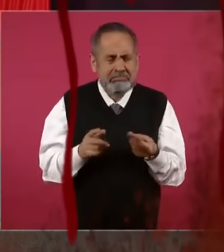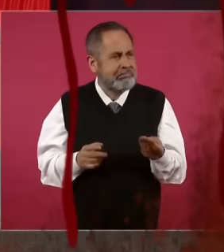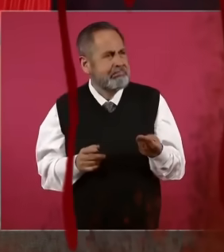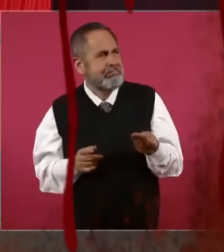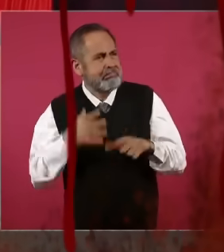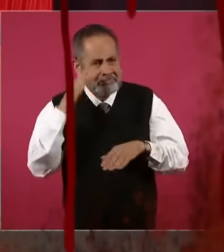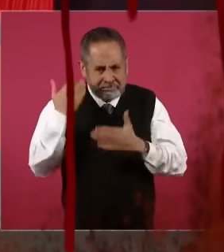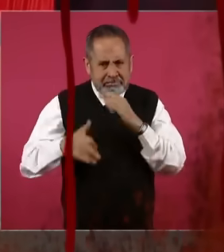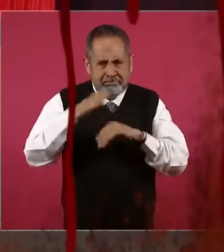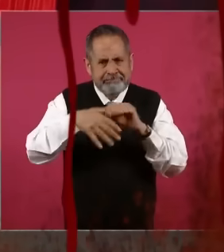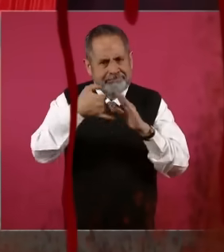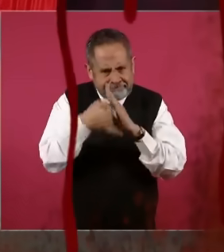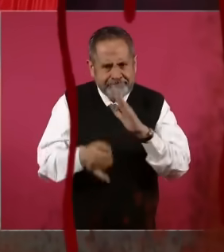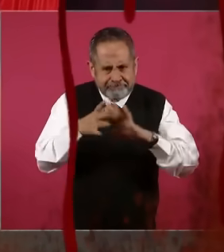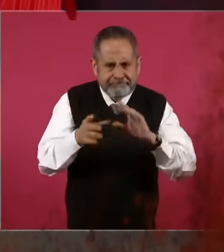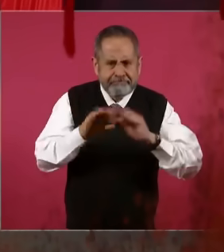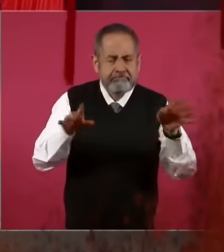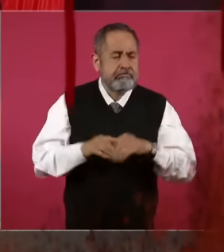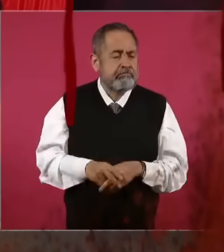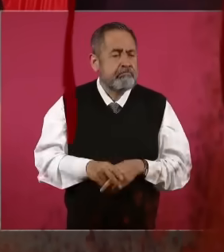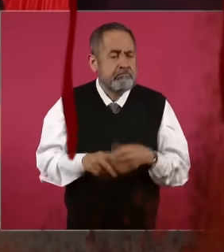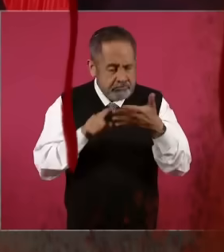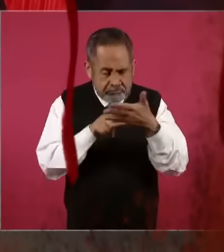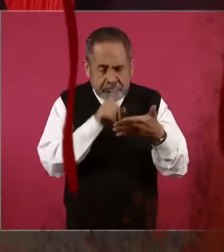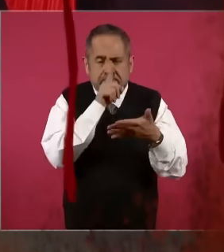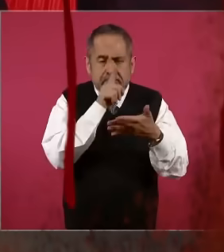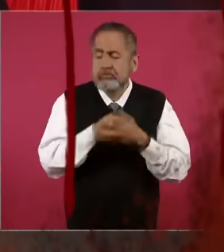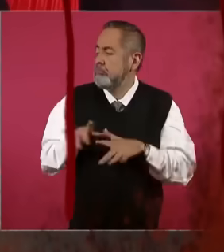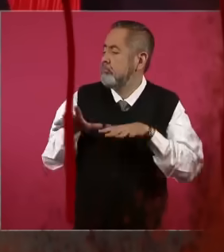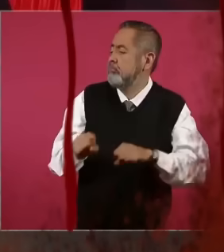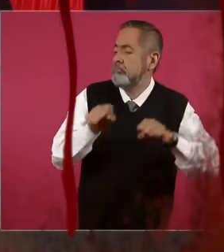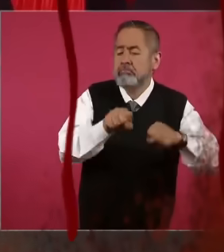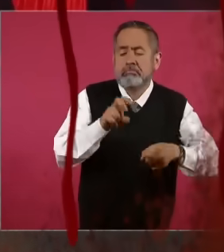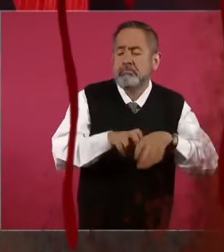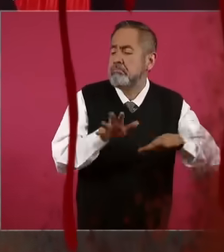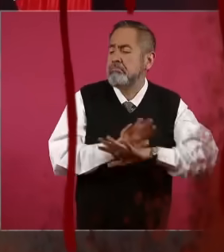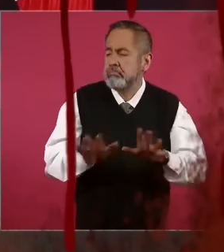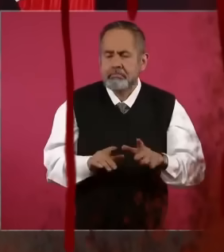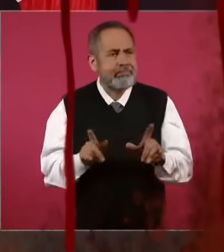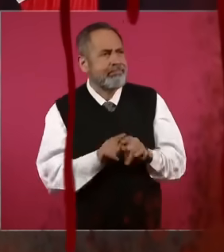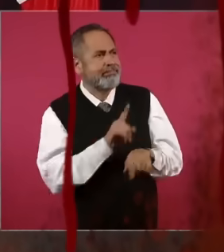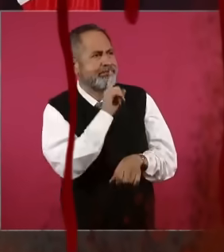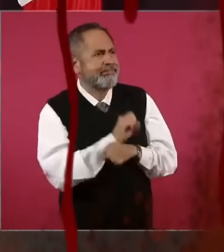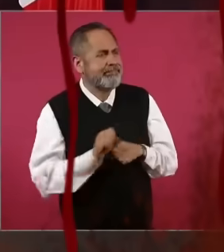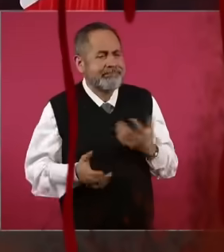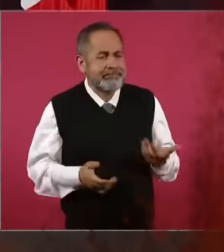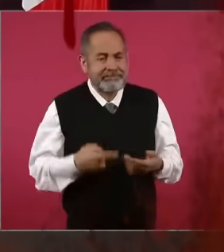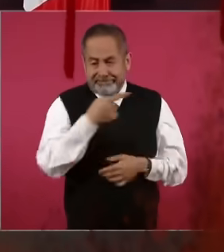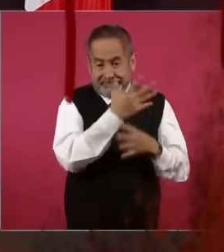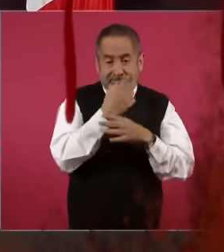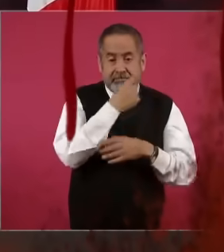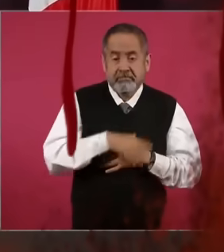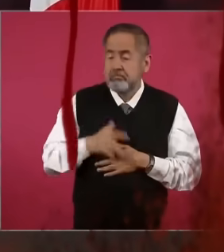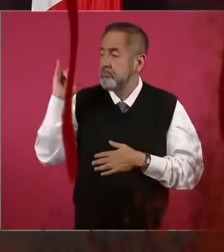hace ya bastantes días que se iba a quedar esperando, que los gringos le iban a dar lo que les diera la